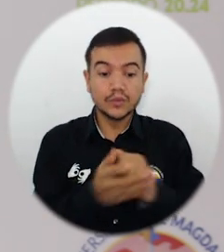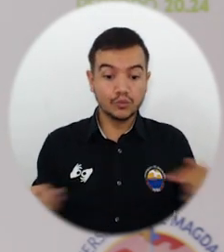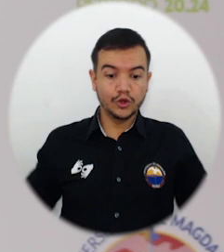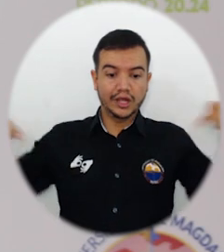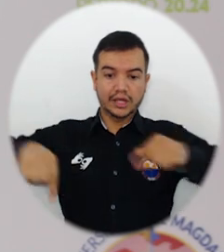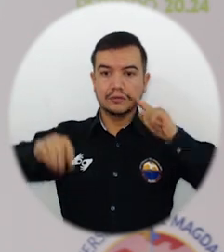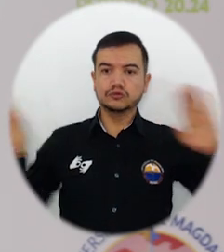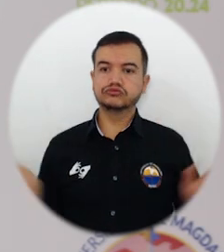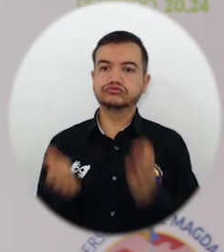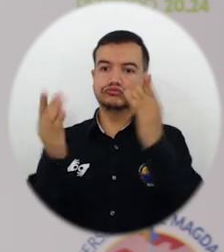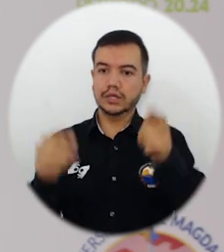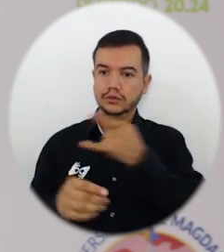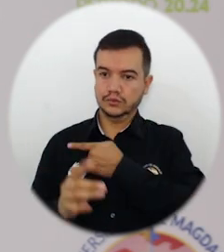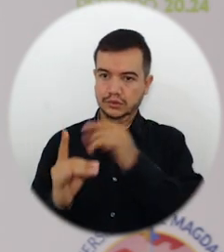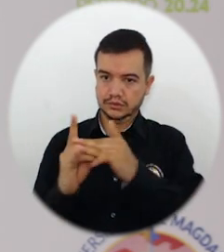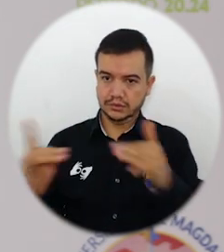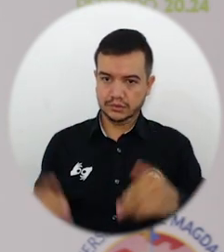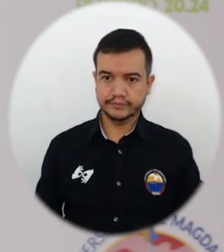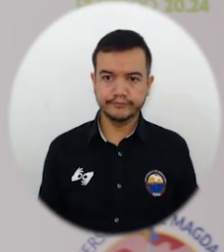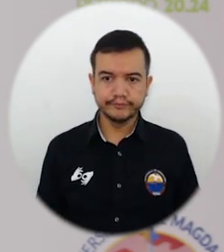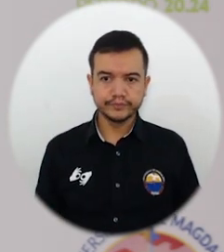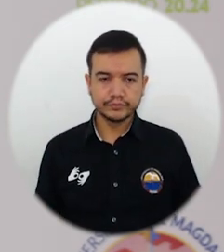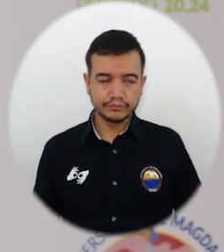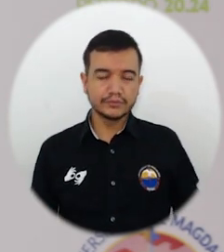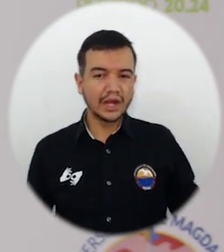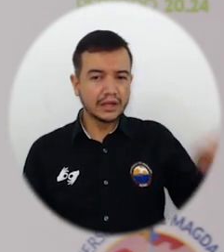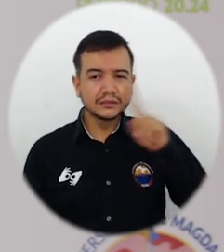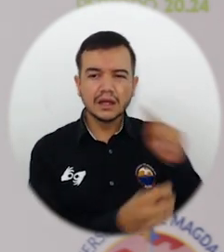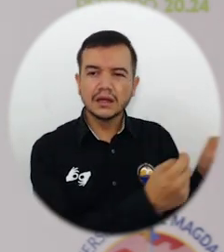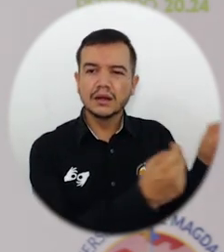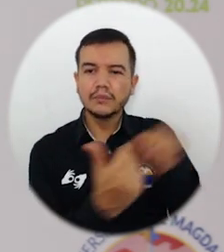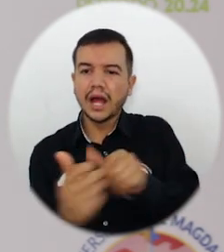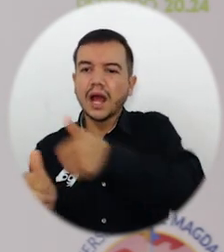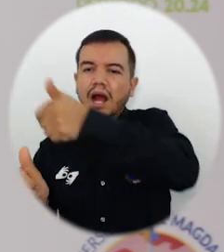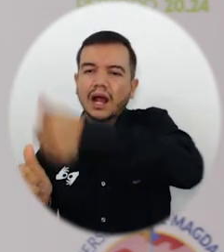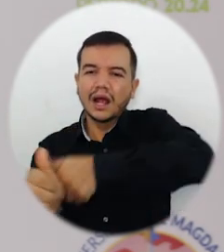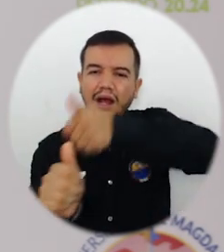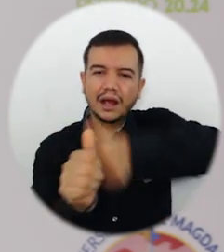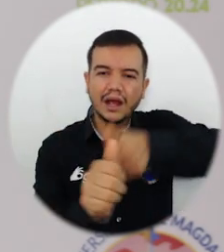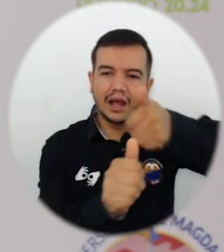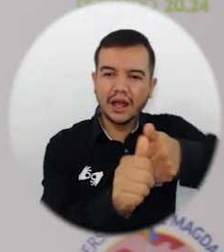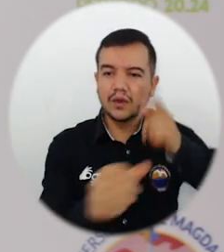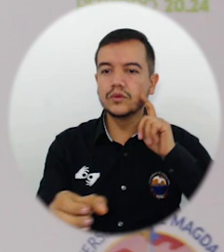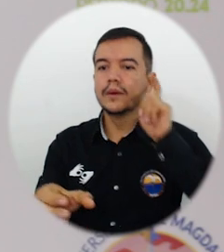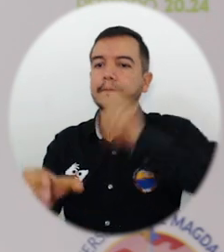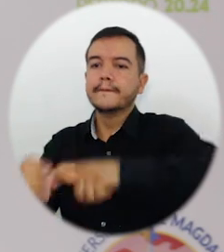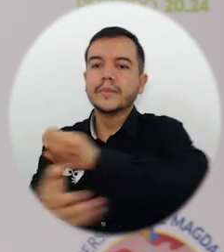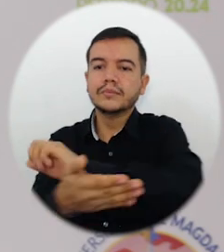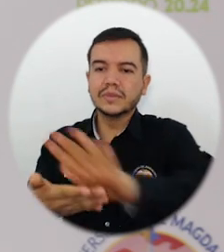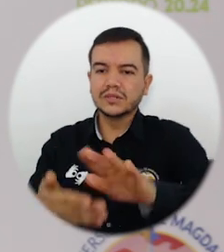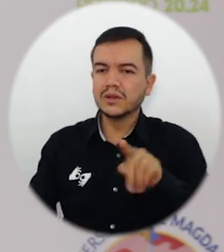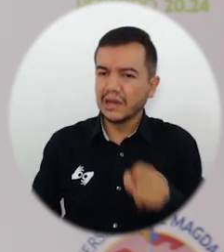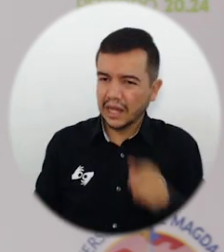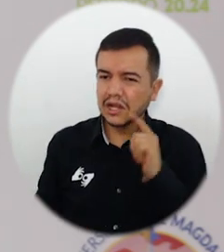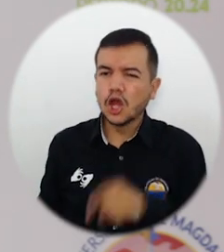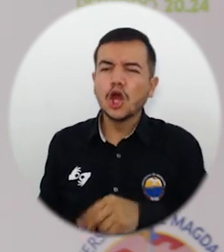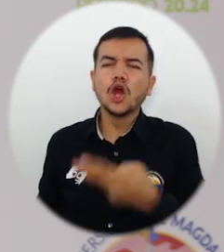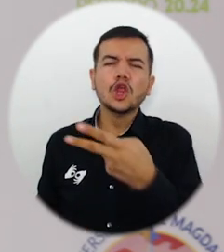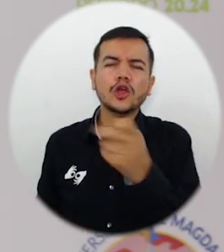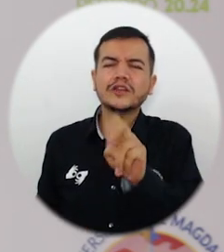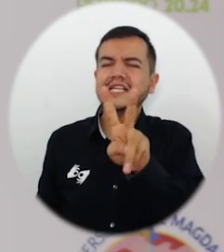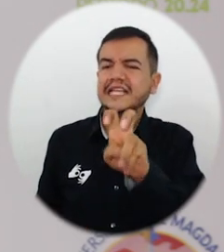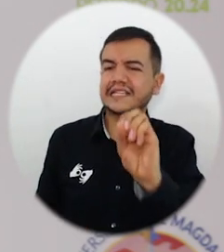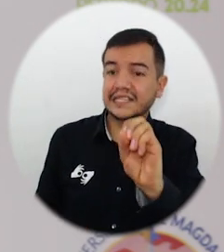esta institución. Aportar solo 270 mil pesos para la matrícula cero por estudiante no solo es insuficiente, sino también